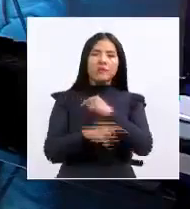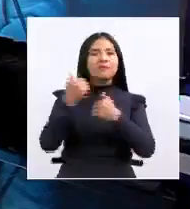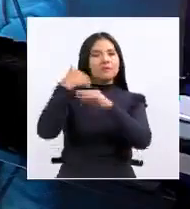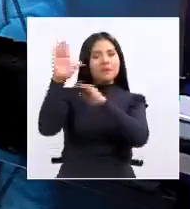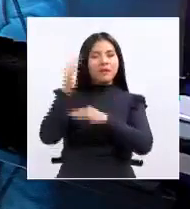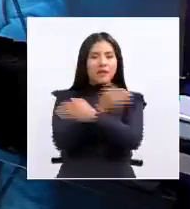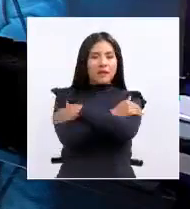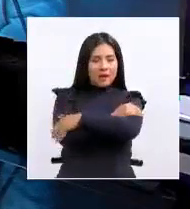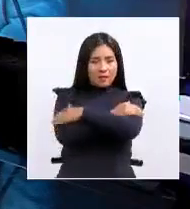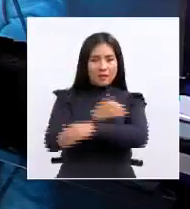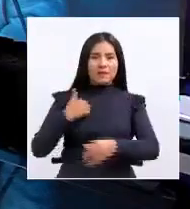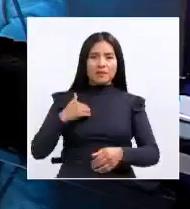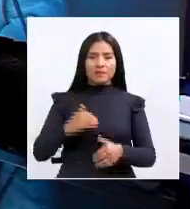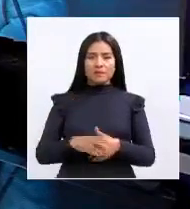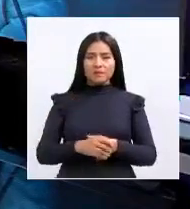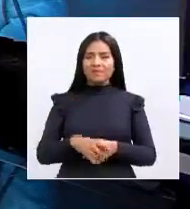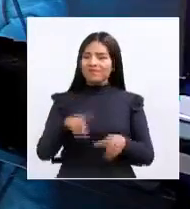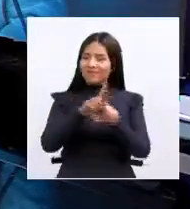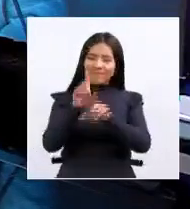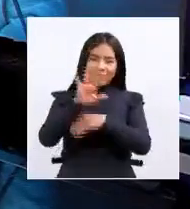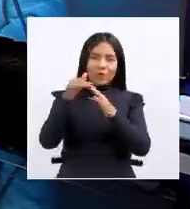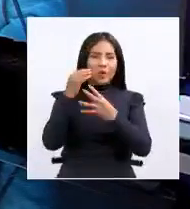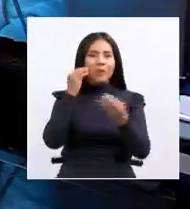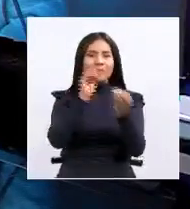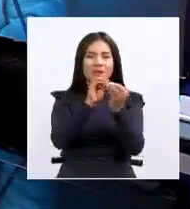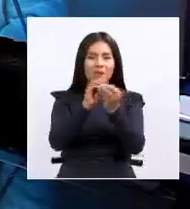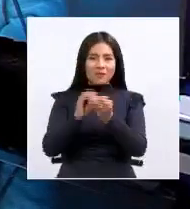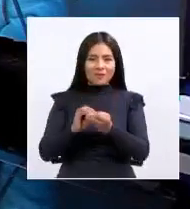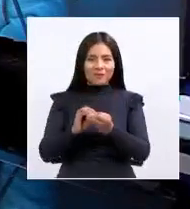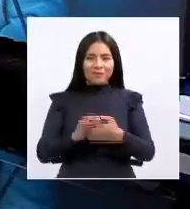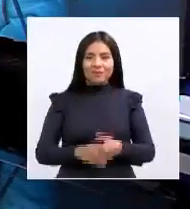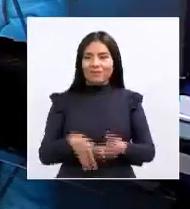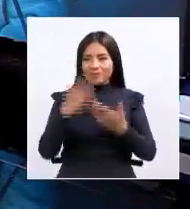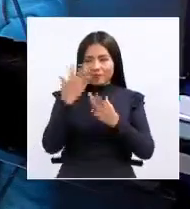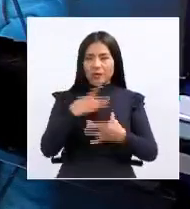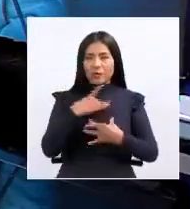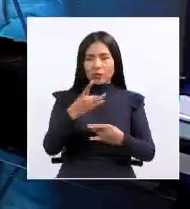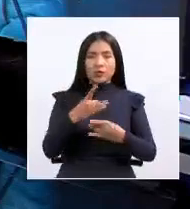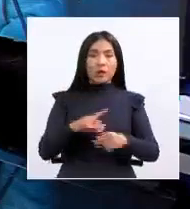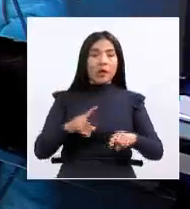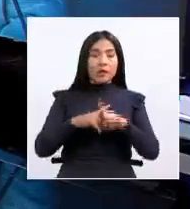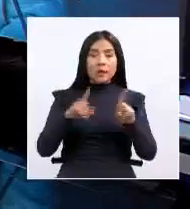Argentina. Beso para todos y todas. Un gusto, Silvina.